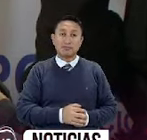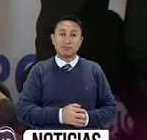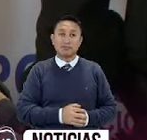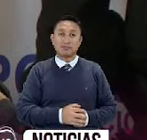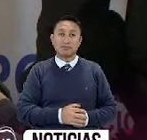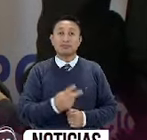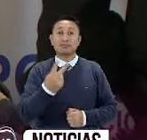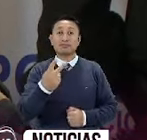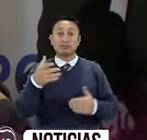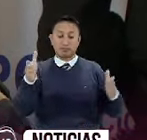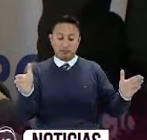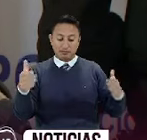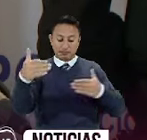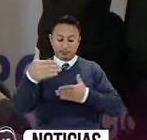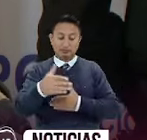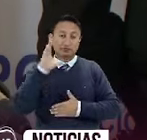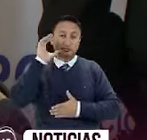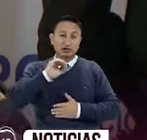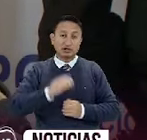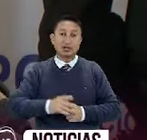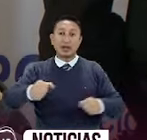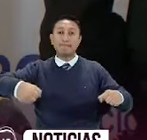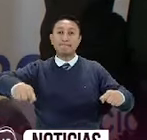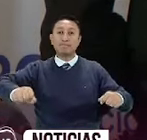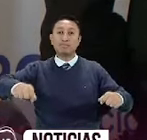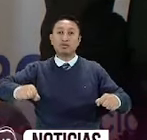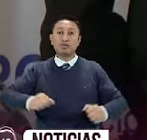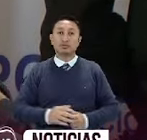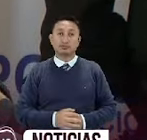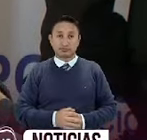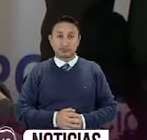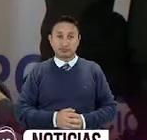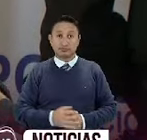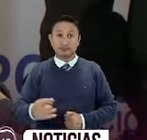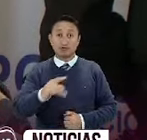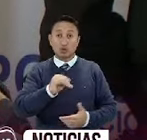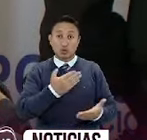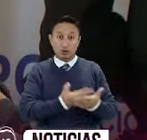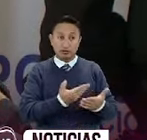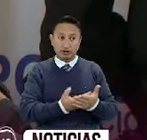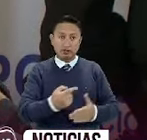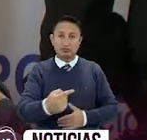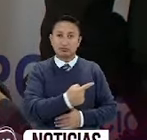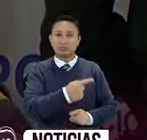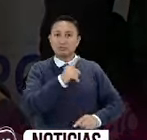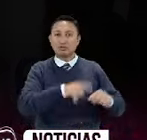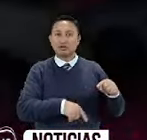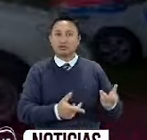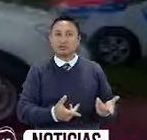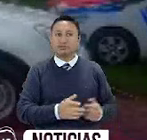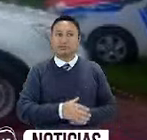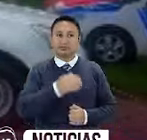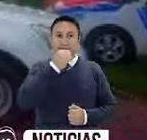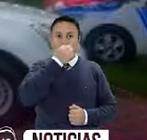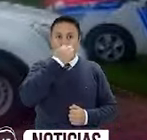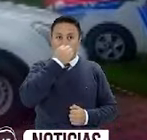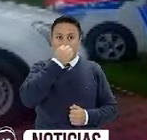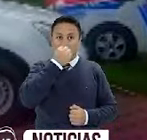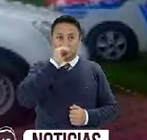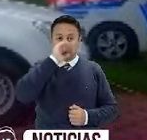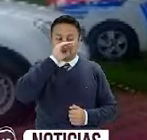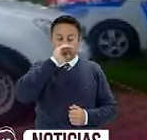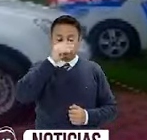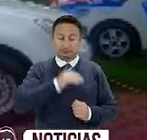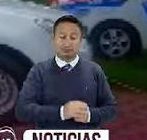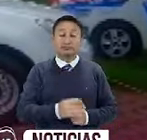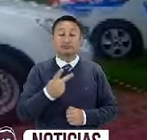2 cajas metal color negro y una motocicleta, los mismos que no han podido justificar sus orígenes. La banda estaba integrada